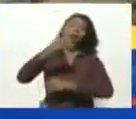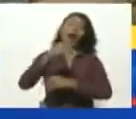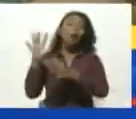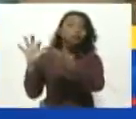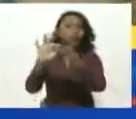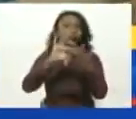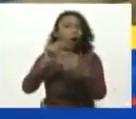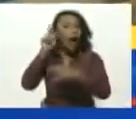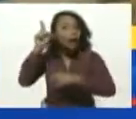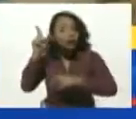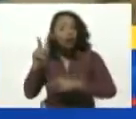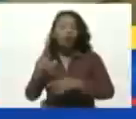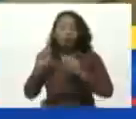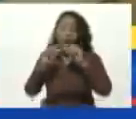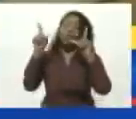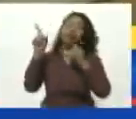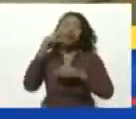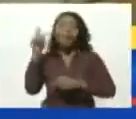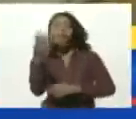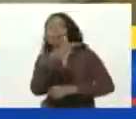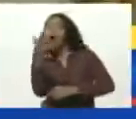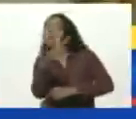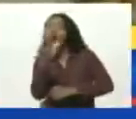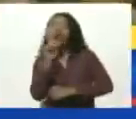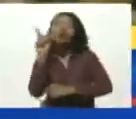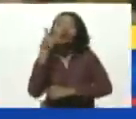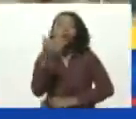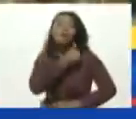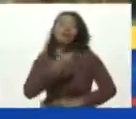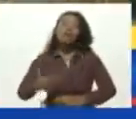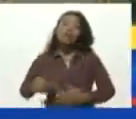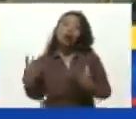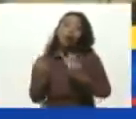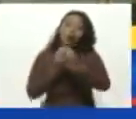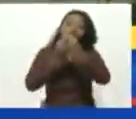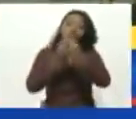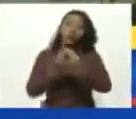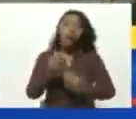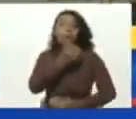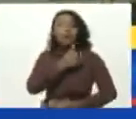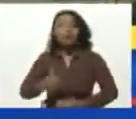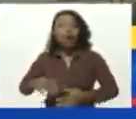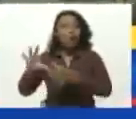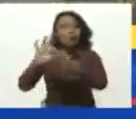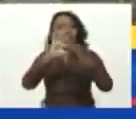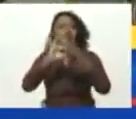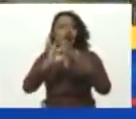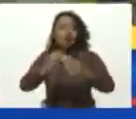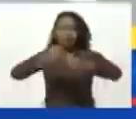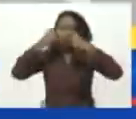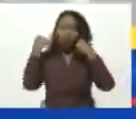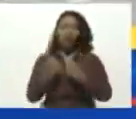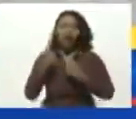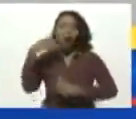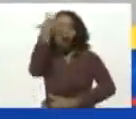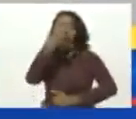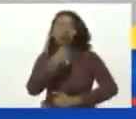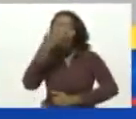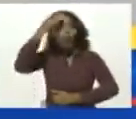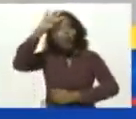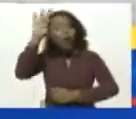unión del pueblo cubano alrededor de su presidente Díaz-Canel, la unión férrea de la juventud